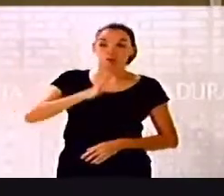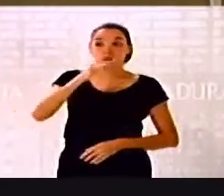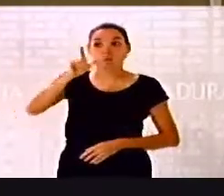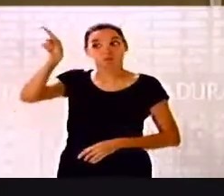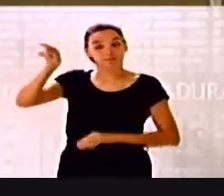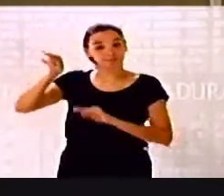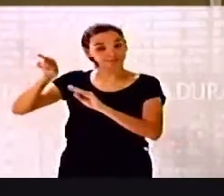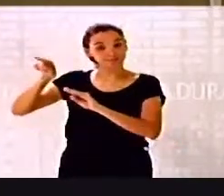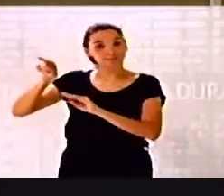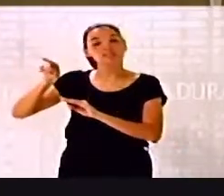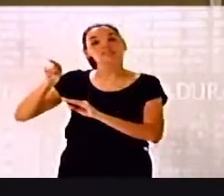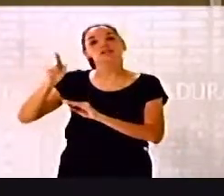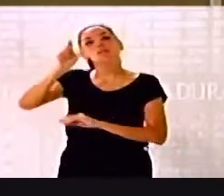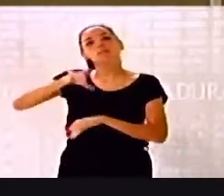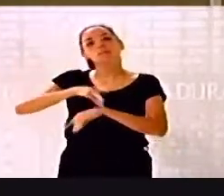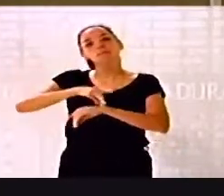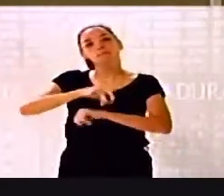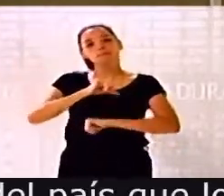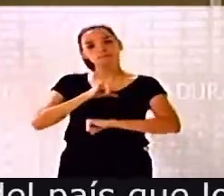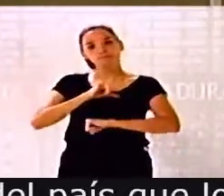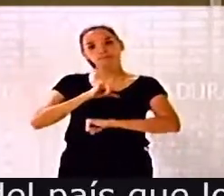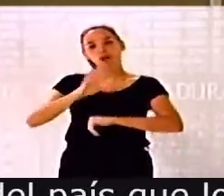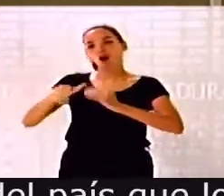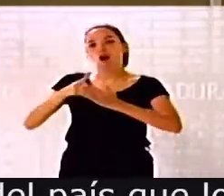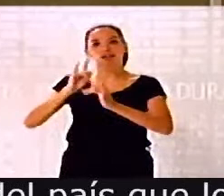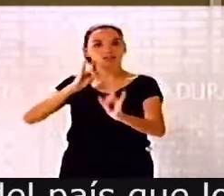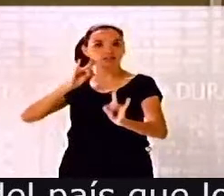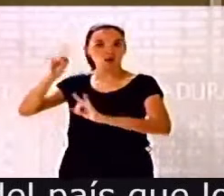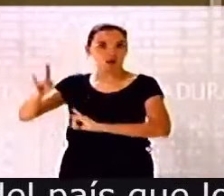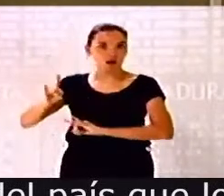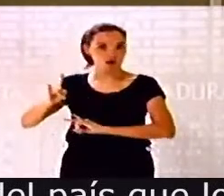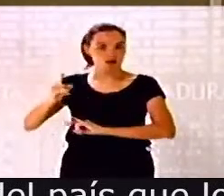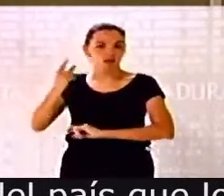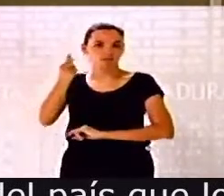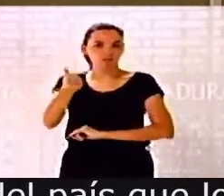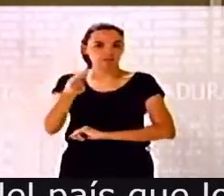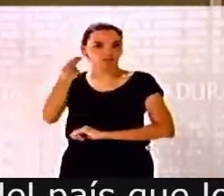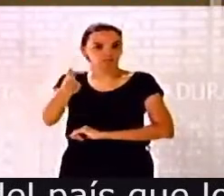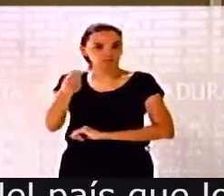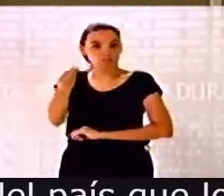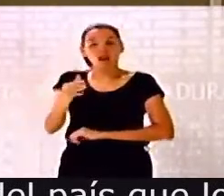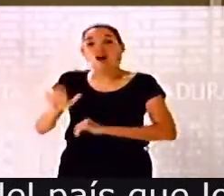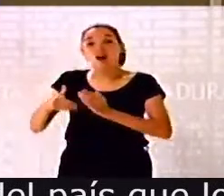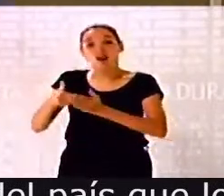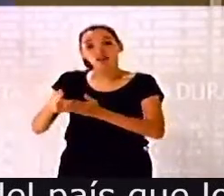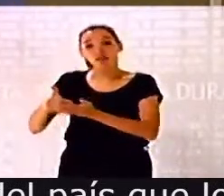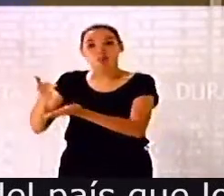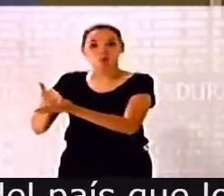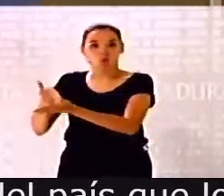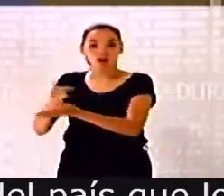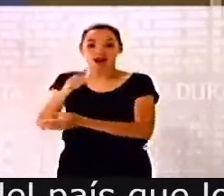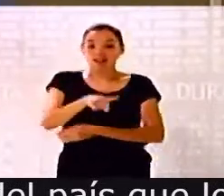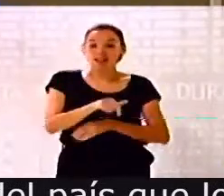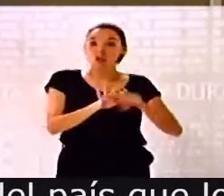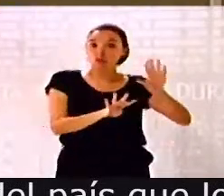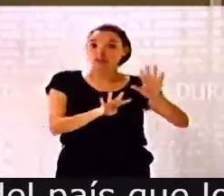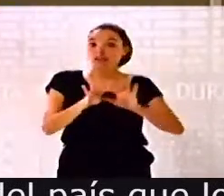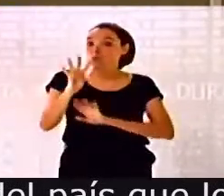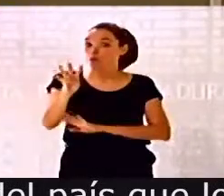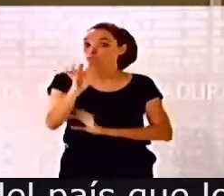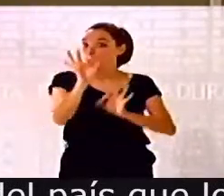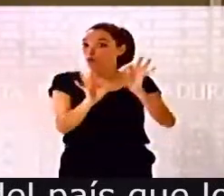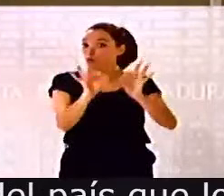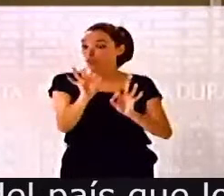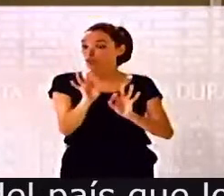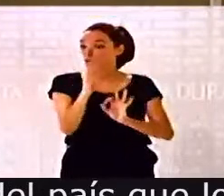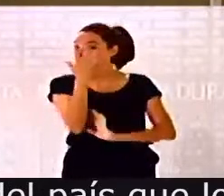esperar a que les llamen para realizarles las PCR varios días. Aquí hasta el 94% de los sospechosos en